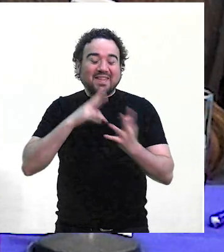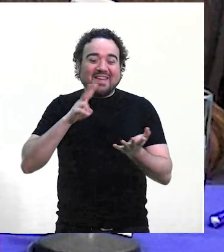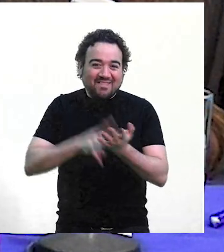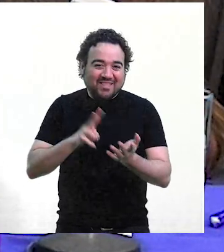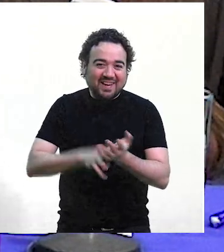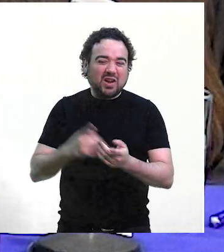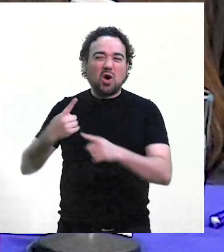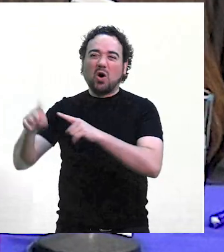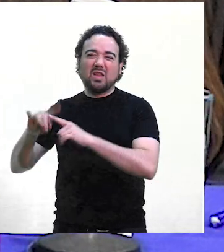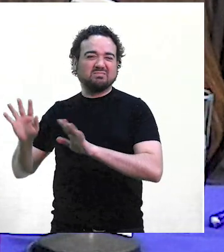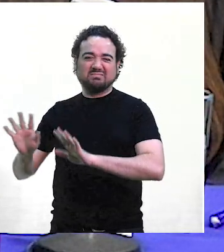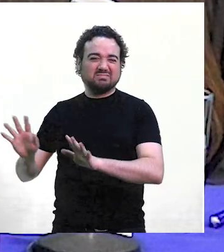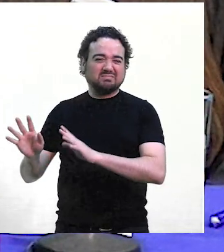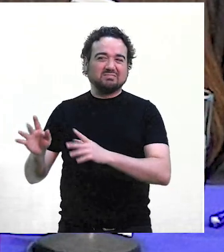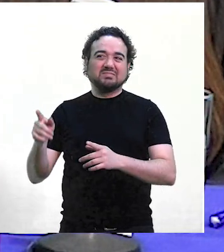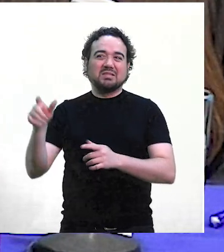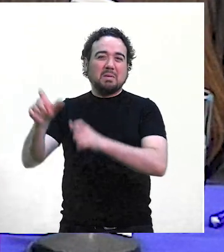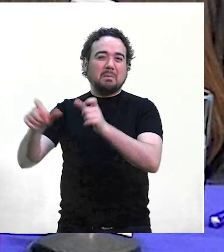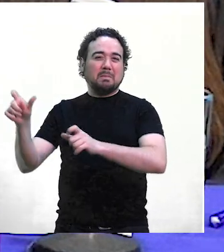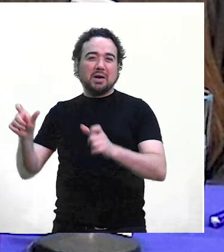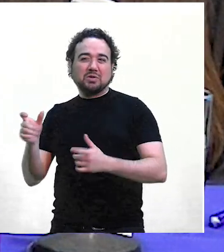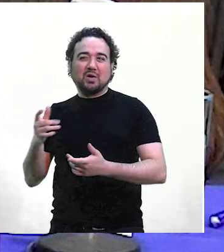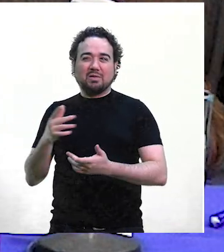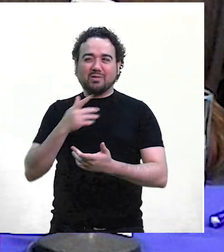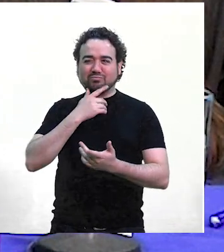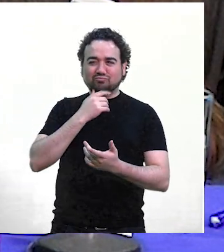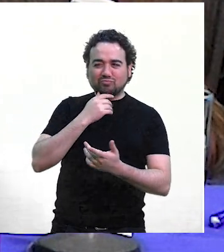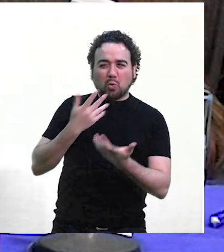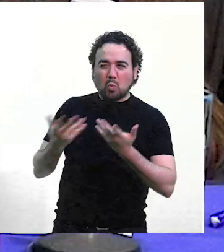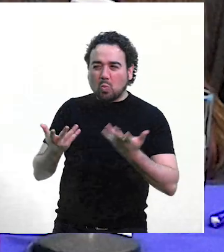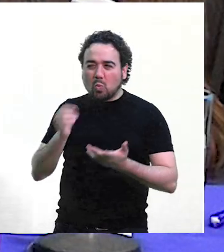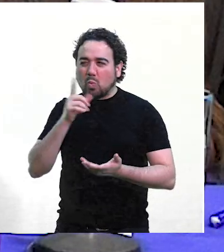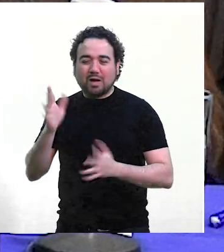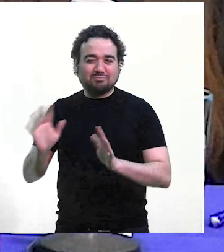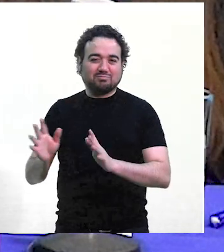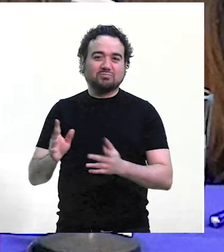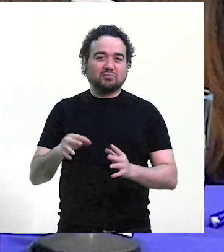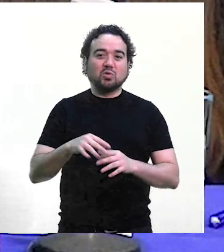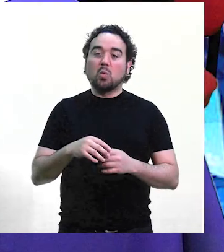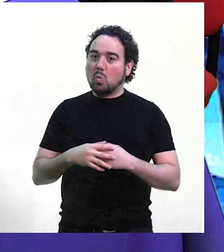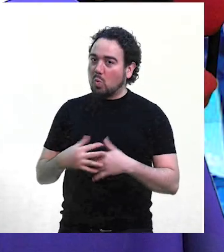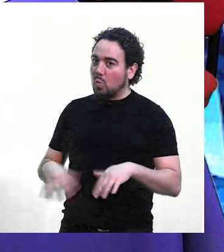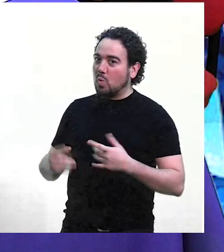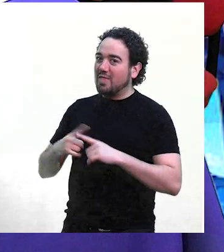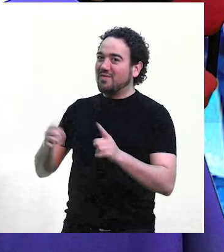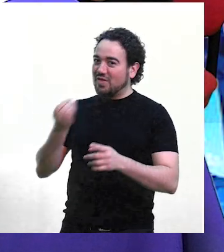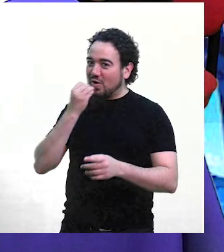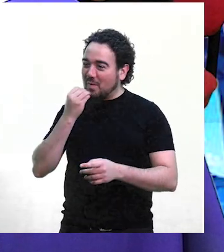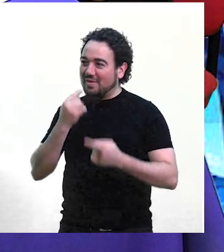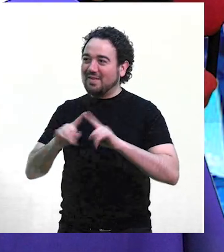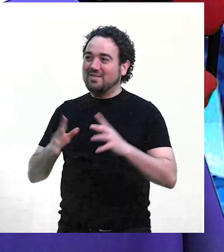de verdad. Sí. No, no esas papas fritas Prefritas. que son de gente de dudosa reputación. No. Es heavy